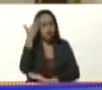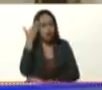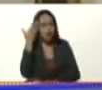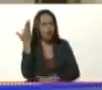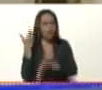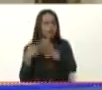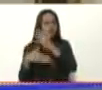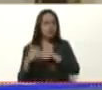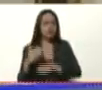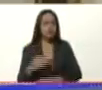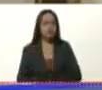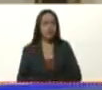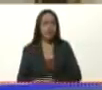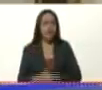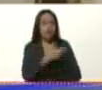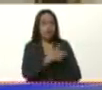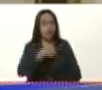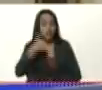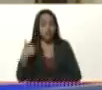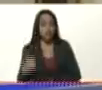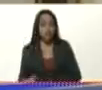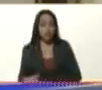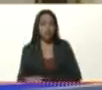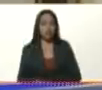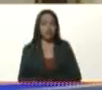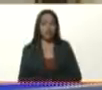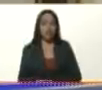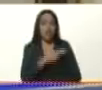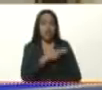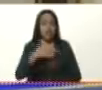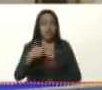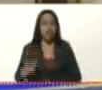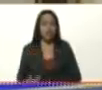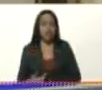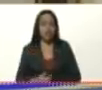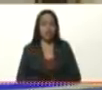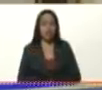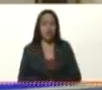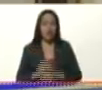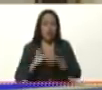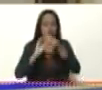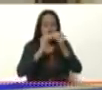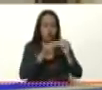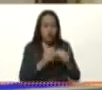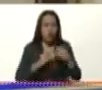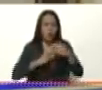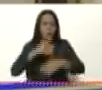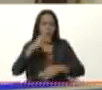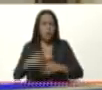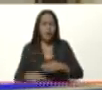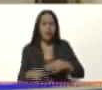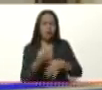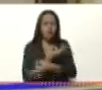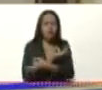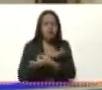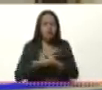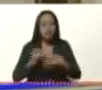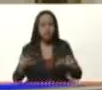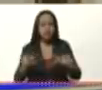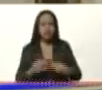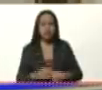En Estados Unidos, el presidente Donald Trump ha decretado hoy el estado de emergencia nacional. He estado